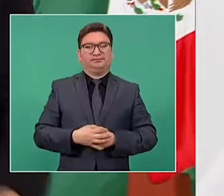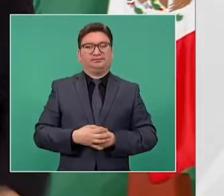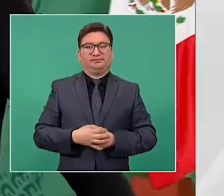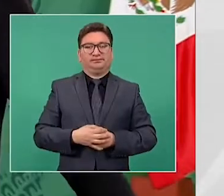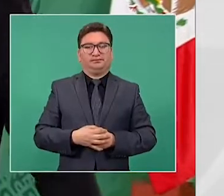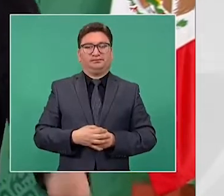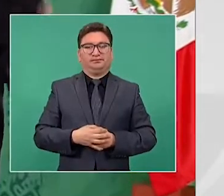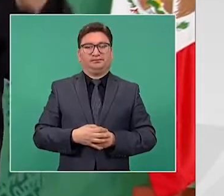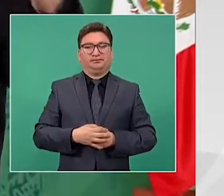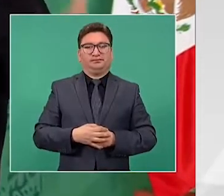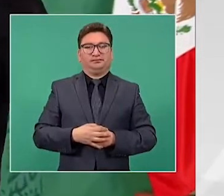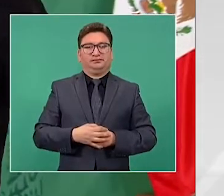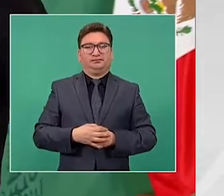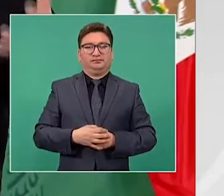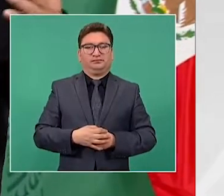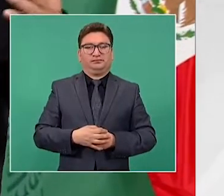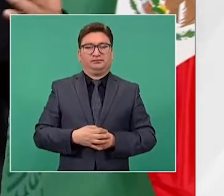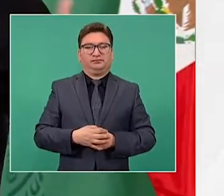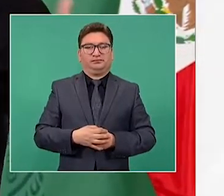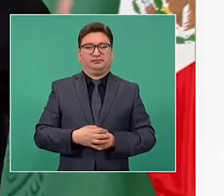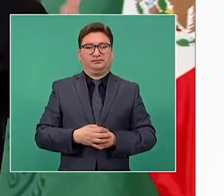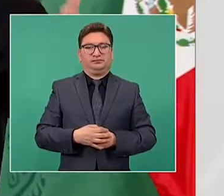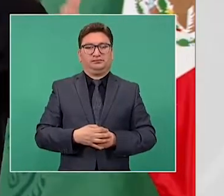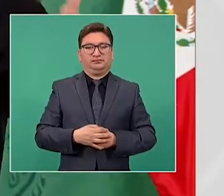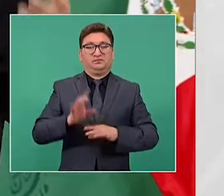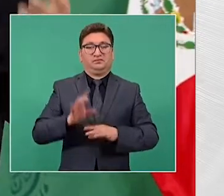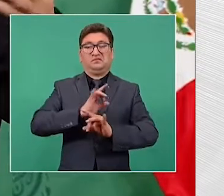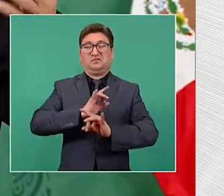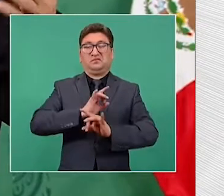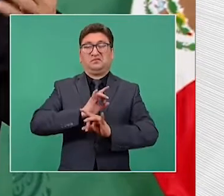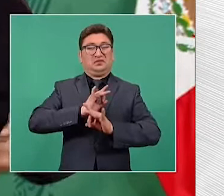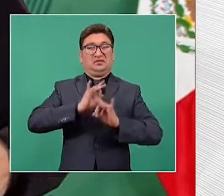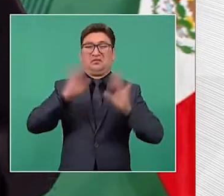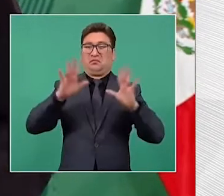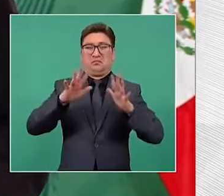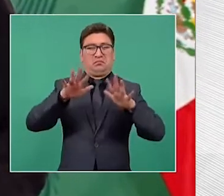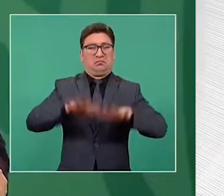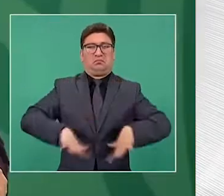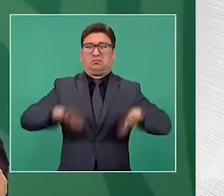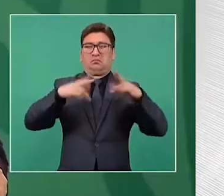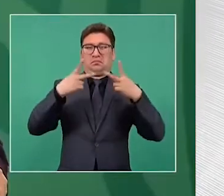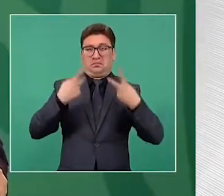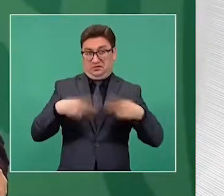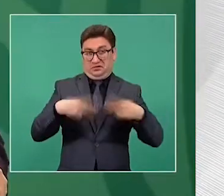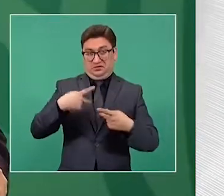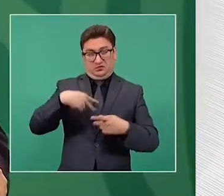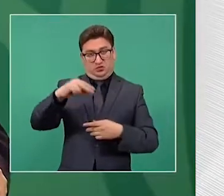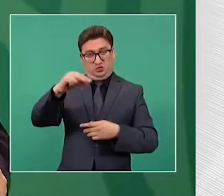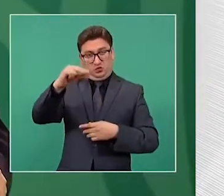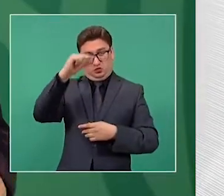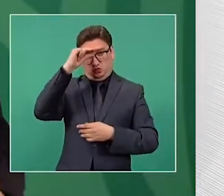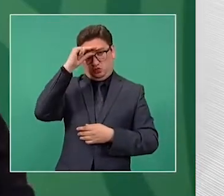Y de repente, toda esa sabiduría, todo ese conocimiento